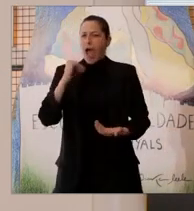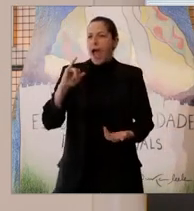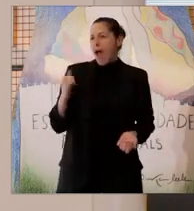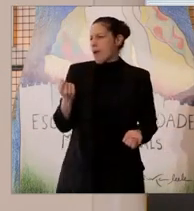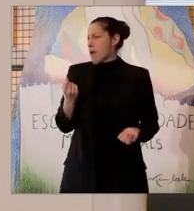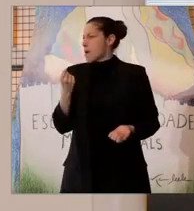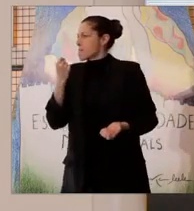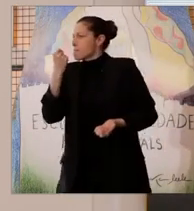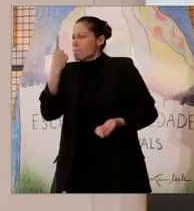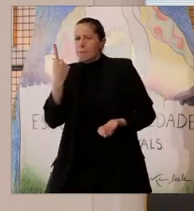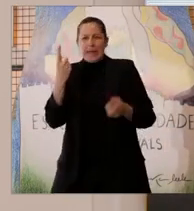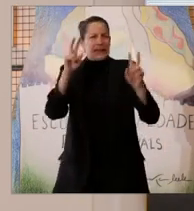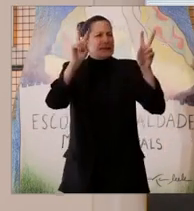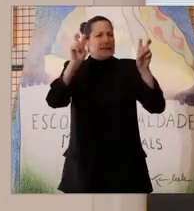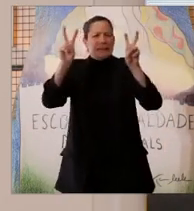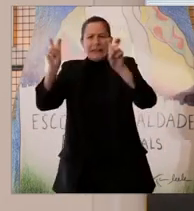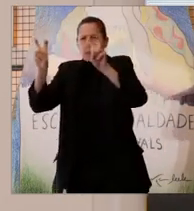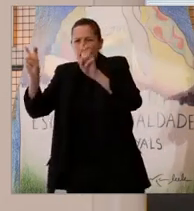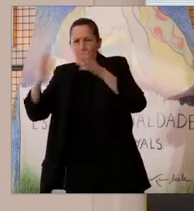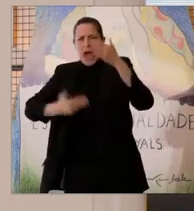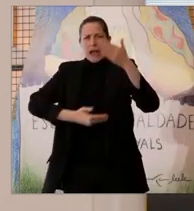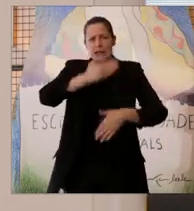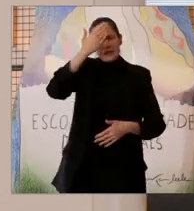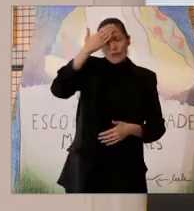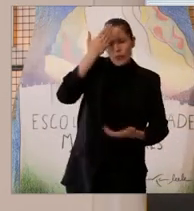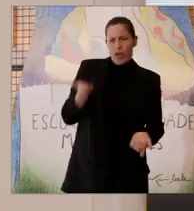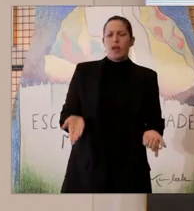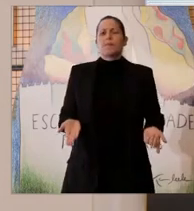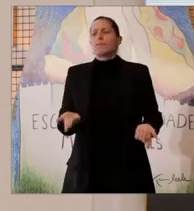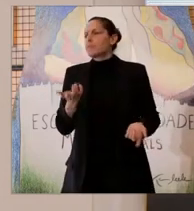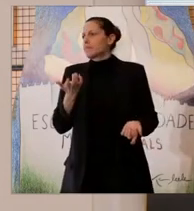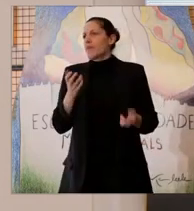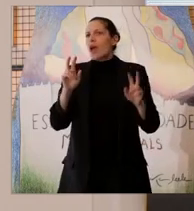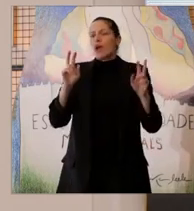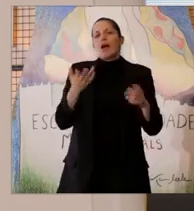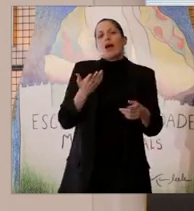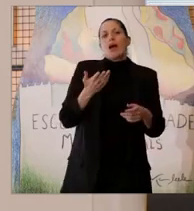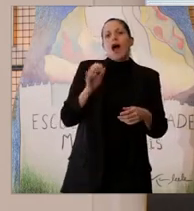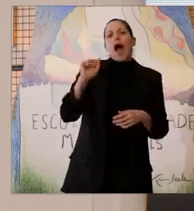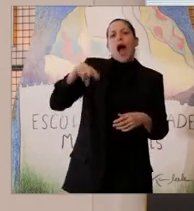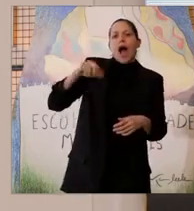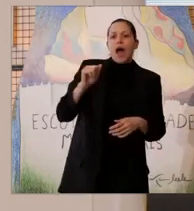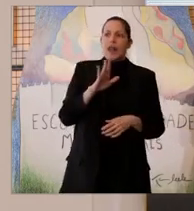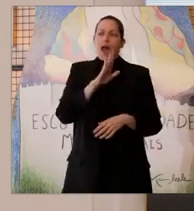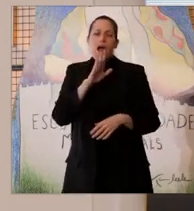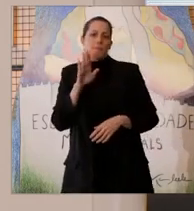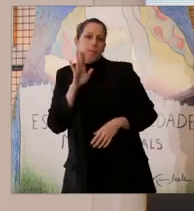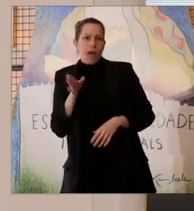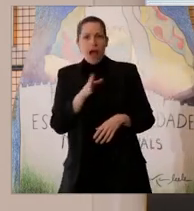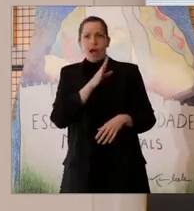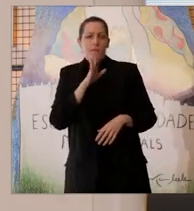decenas de titulares Ana Obregón es madre Ana Obregón es madre por